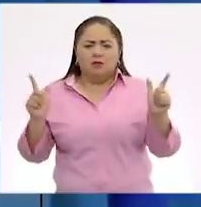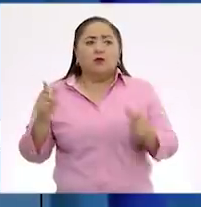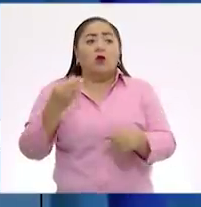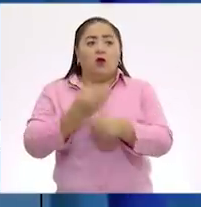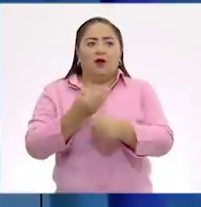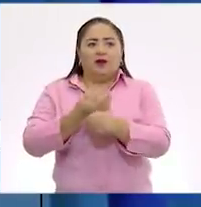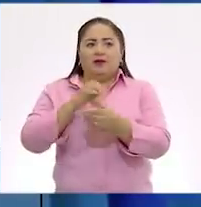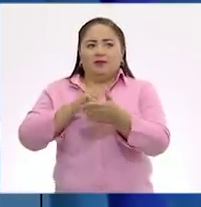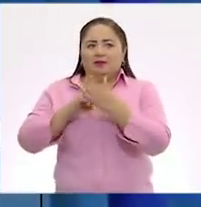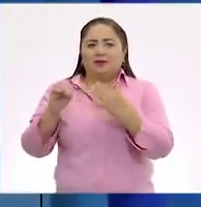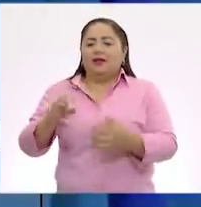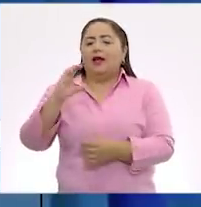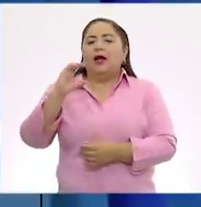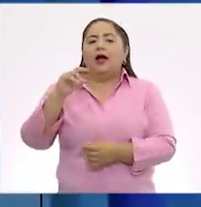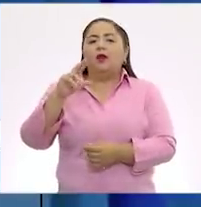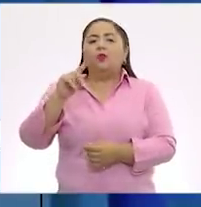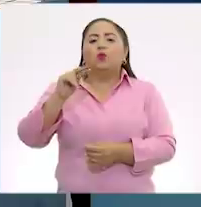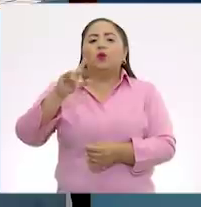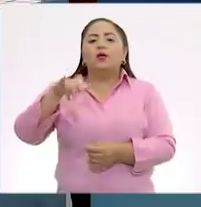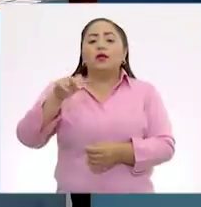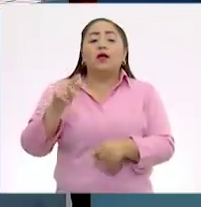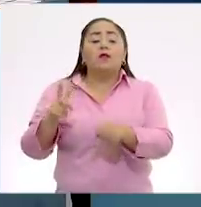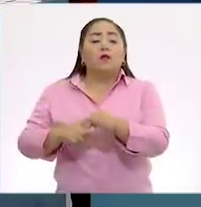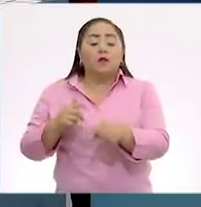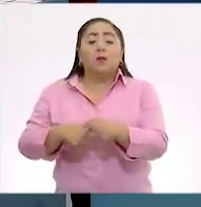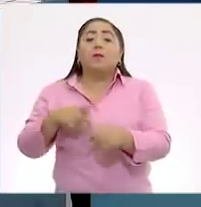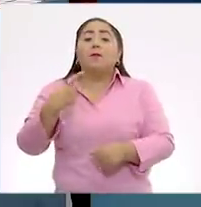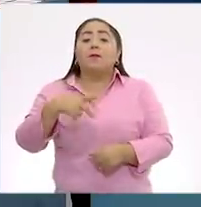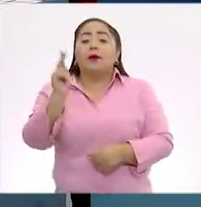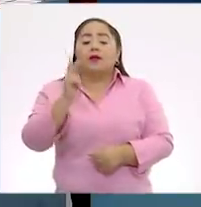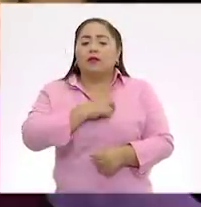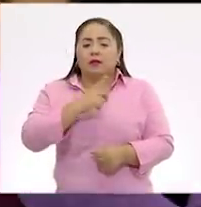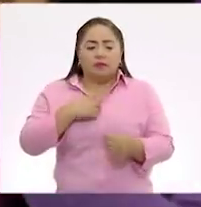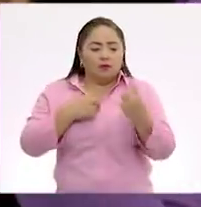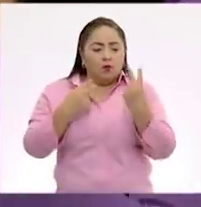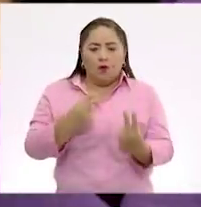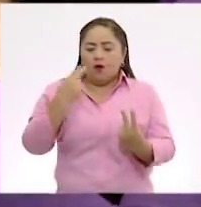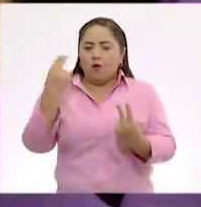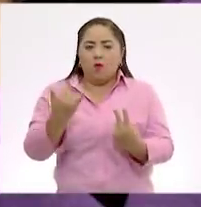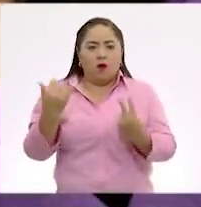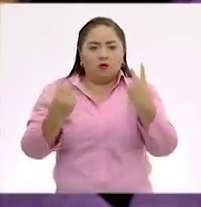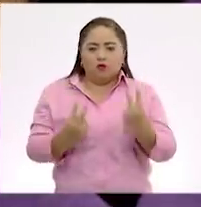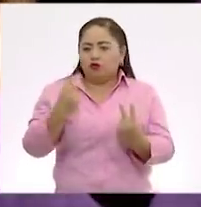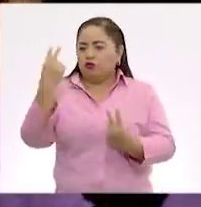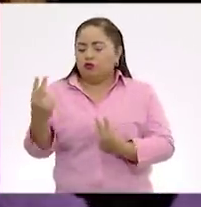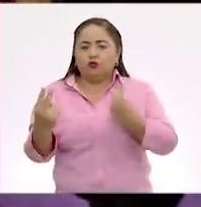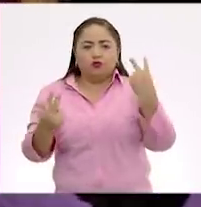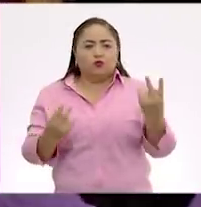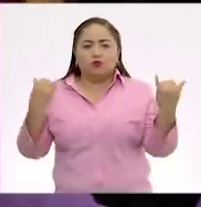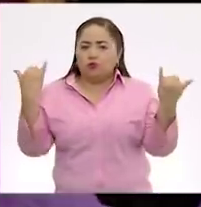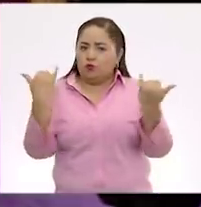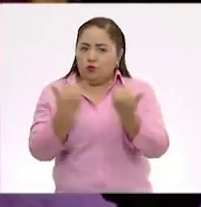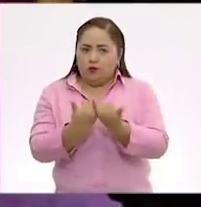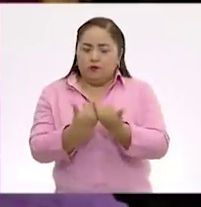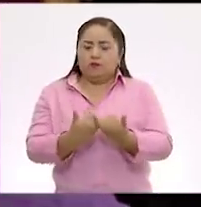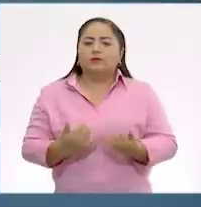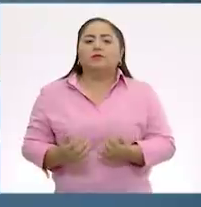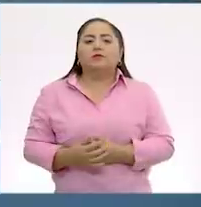son de cartulina de colores, pero es importante que sean pares de figuras, o sea, dos